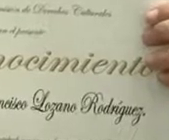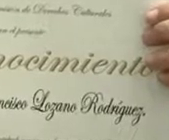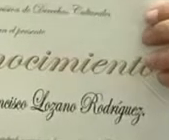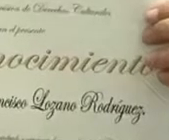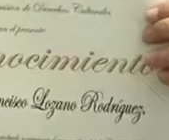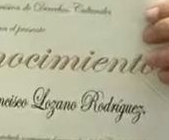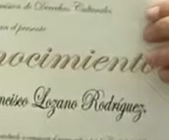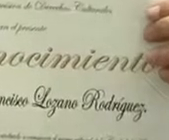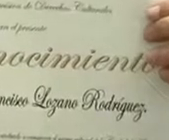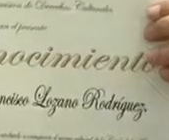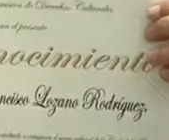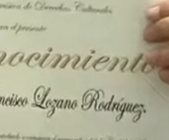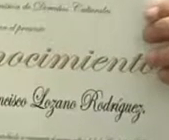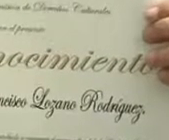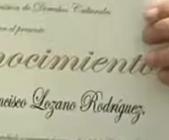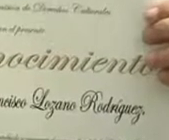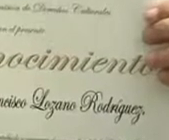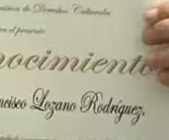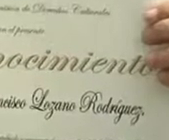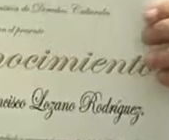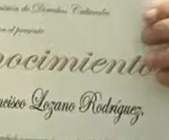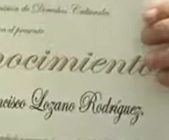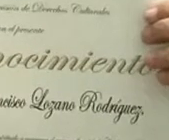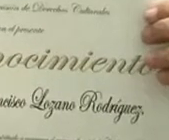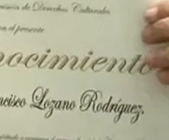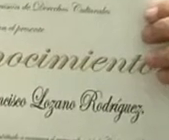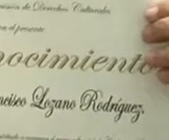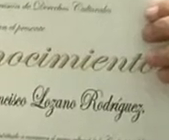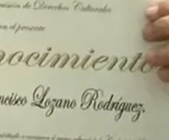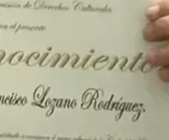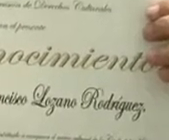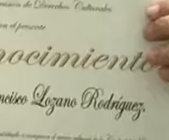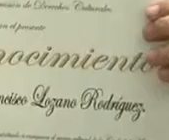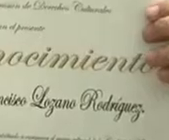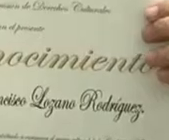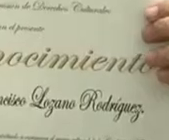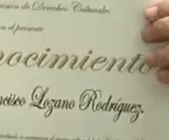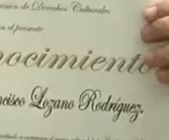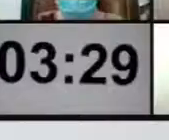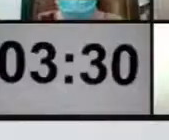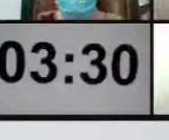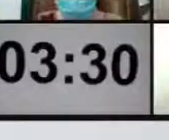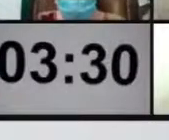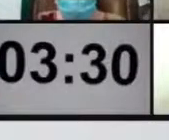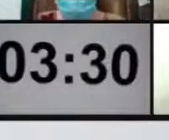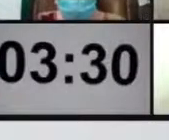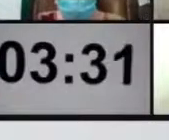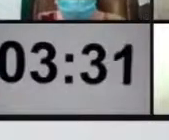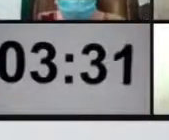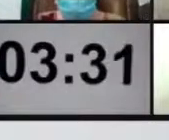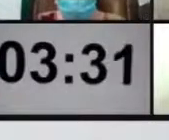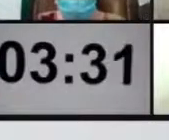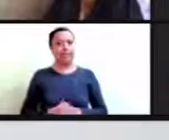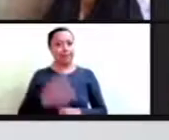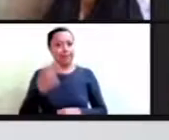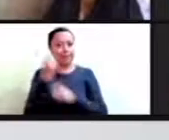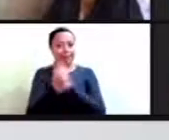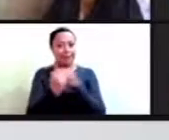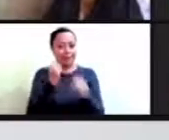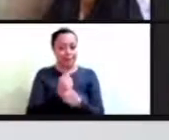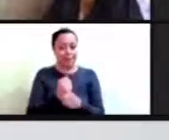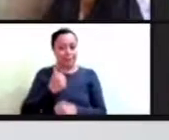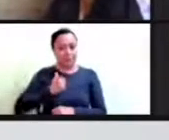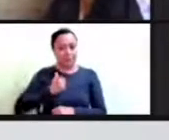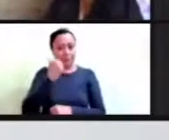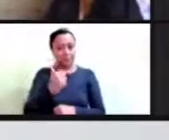que tenemos que aprovechar mucho más. Yo les voy a decir quiénes son las personas que les quiero decir para este año, por cierto, aprovecho para decirles